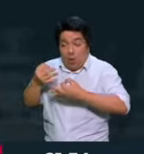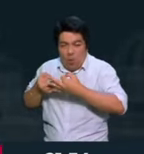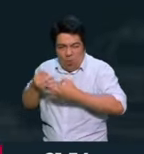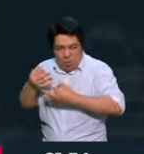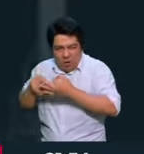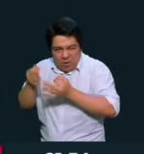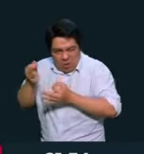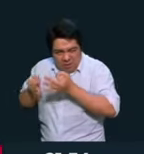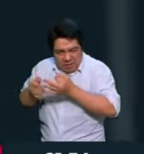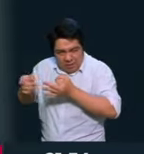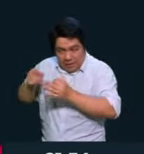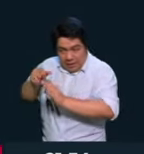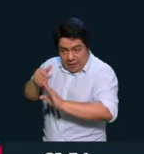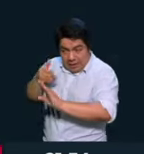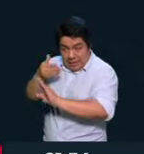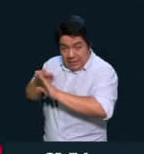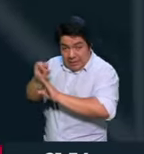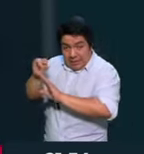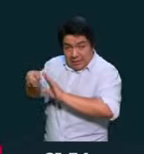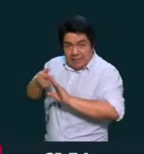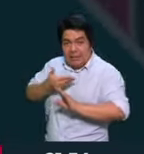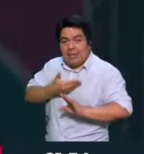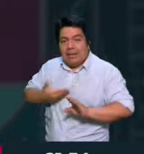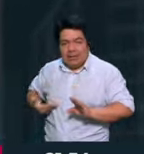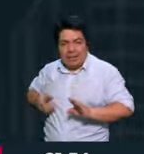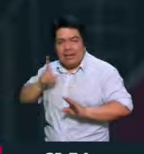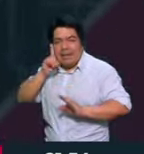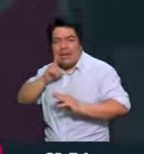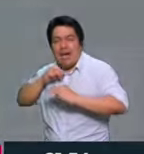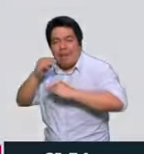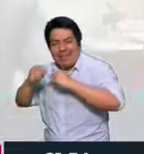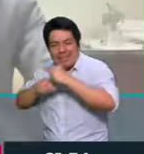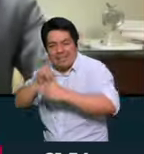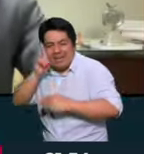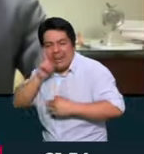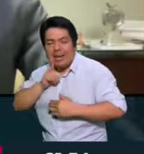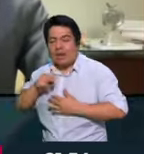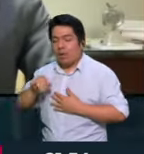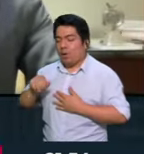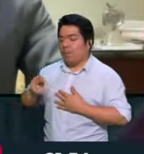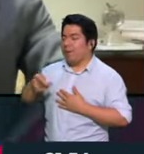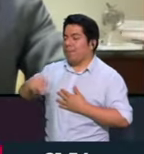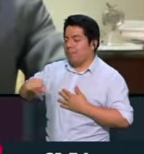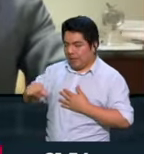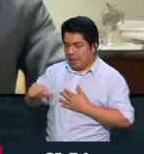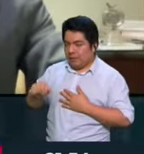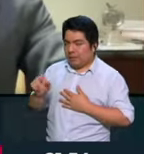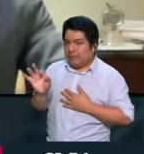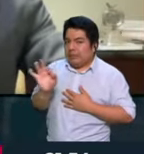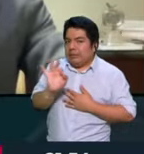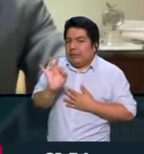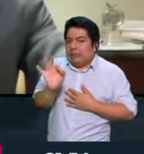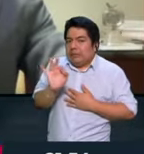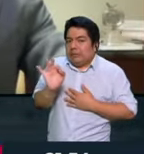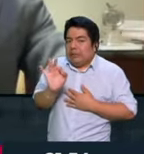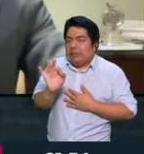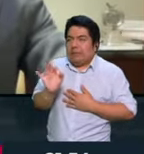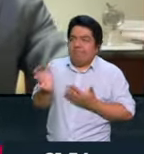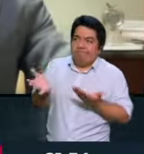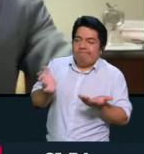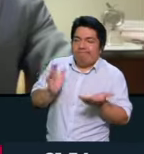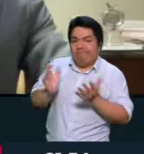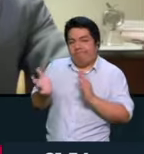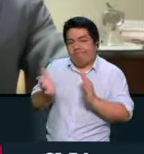del presidente López Obrador en contra de la ministra presidenta de la Suprema Corte, Norma Piña, ahí sí podría interpretarse como